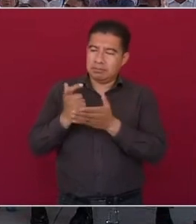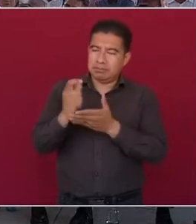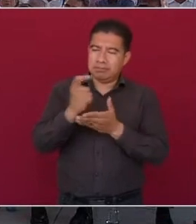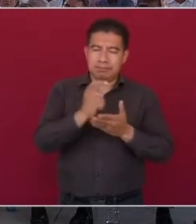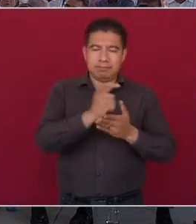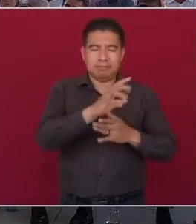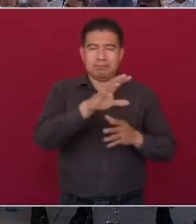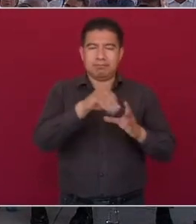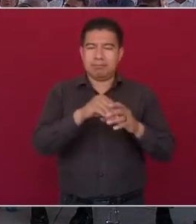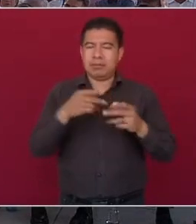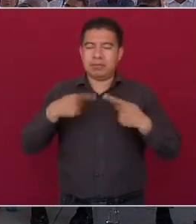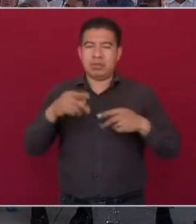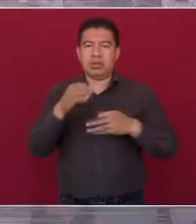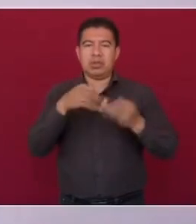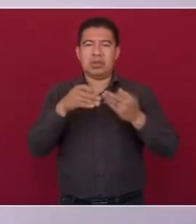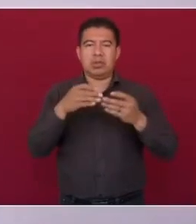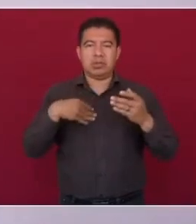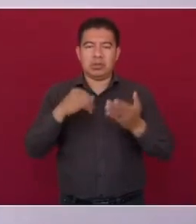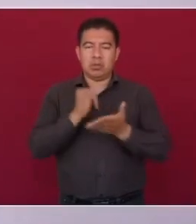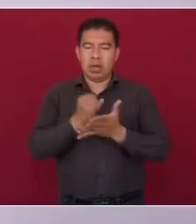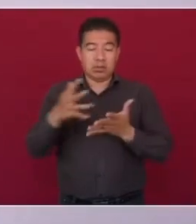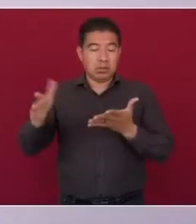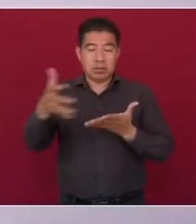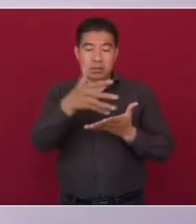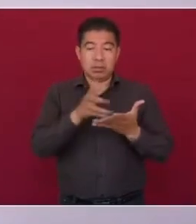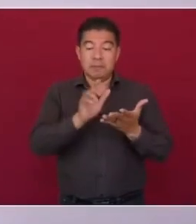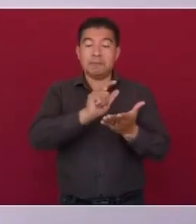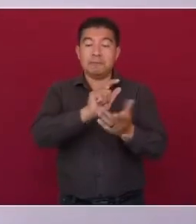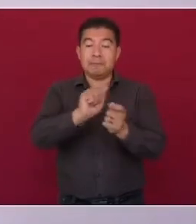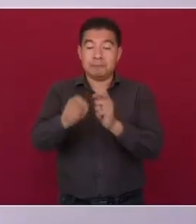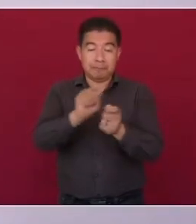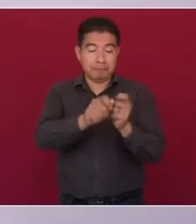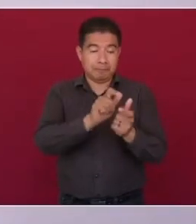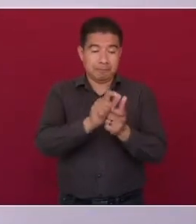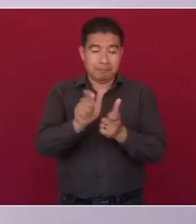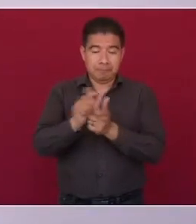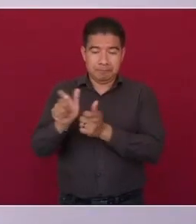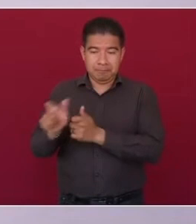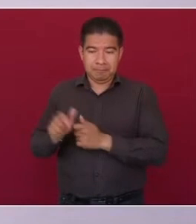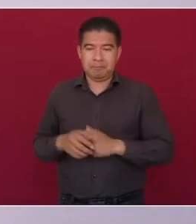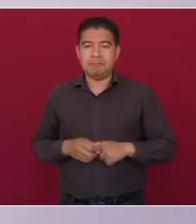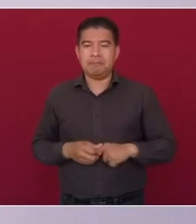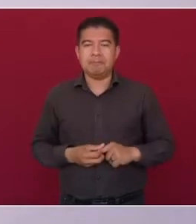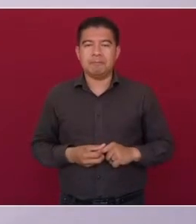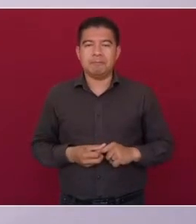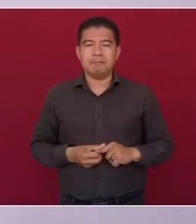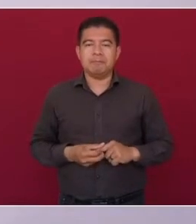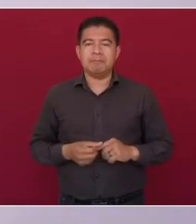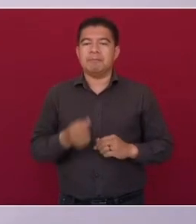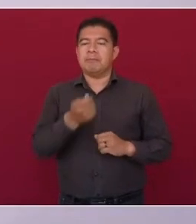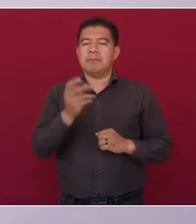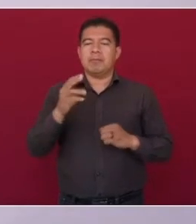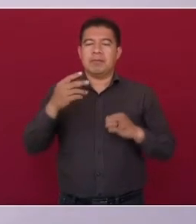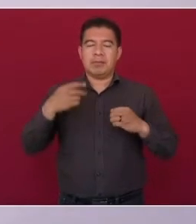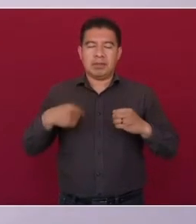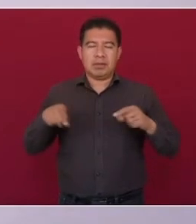público. El resto de la población también se beneficia de manera